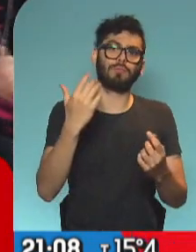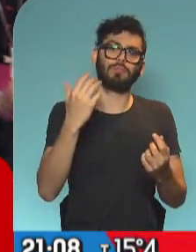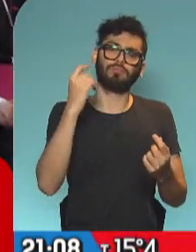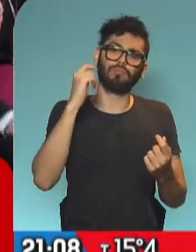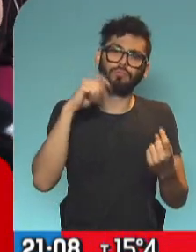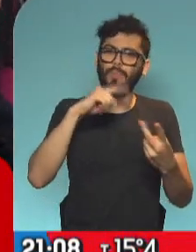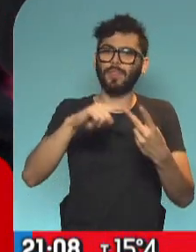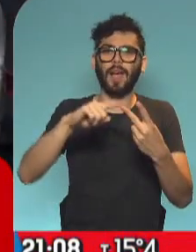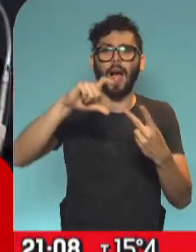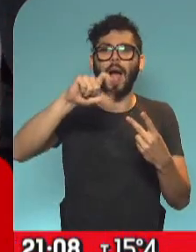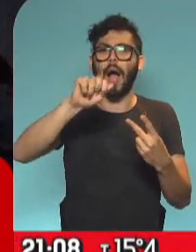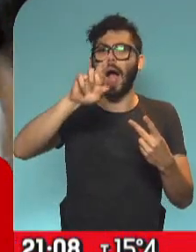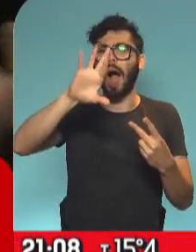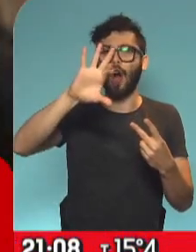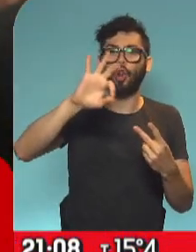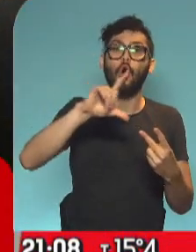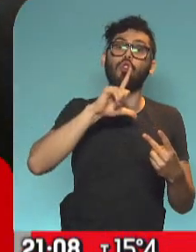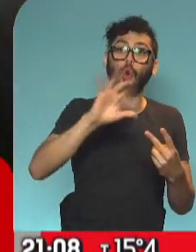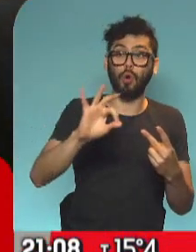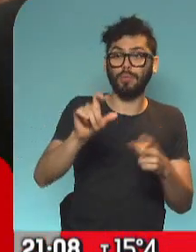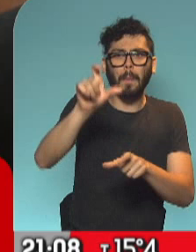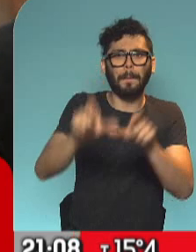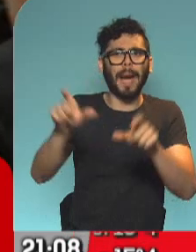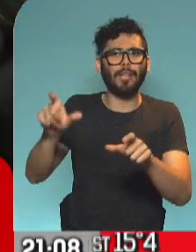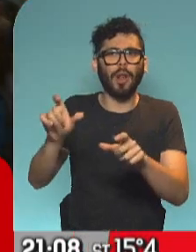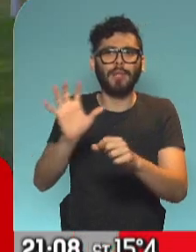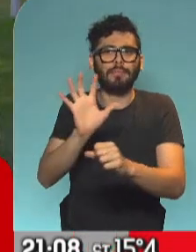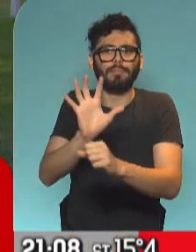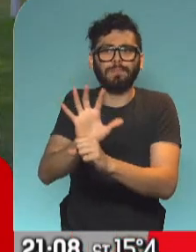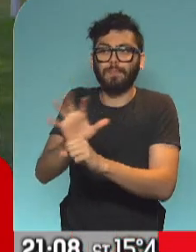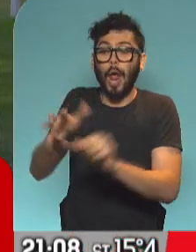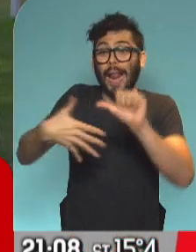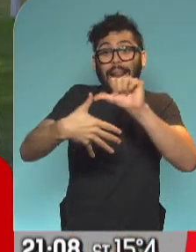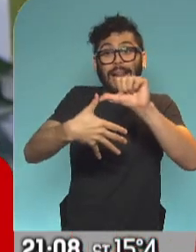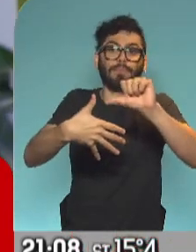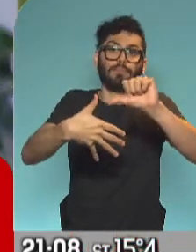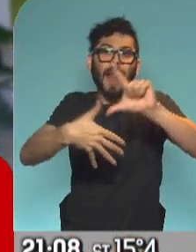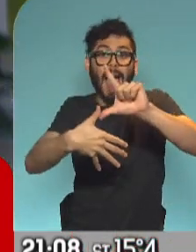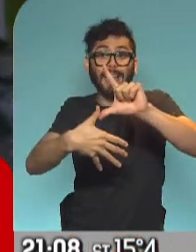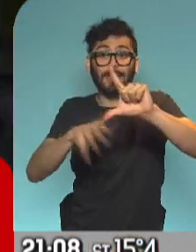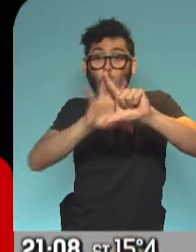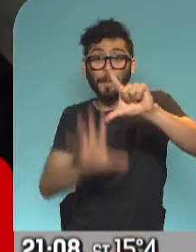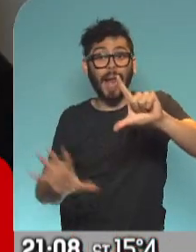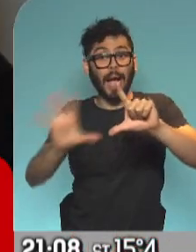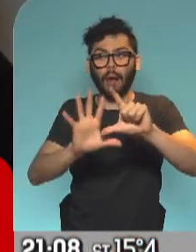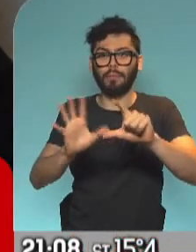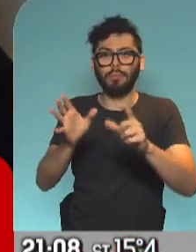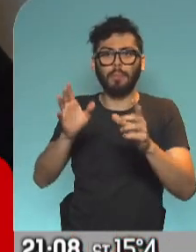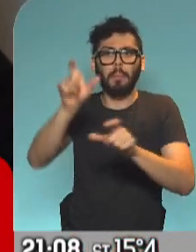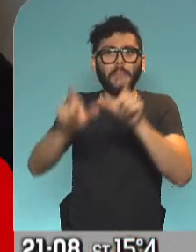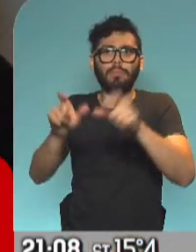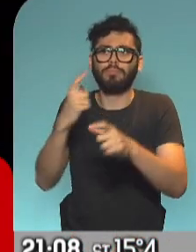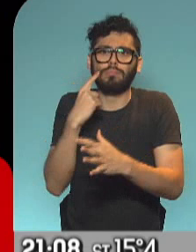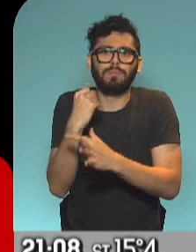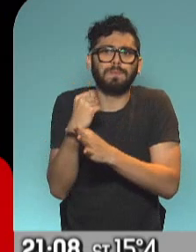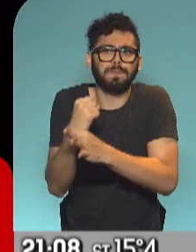Carlotto, Estela de Carlotto, digamos, figuras importantísimas a nivel latinoamericano en el reconocimiento en